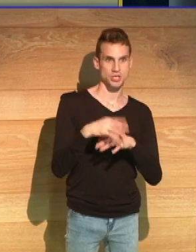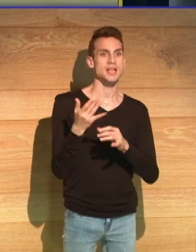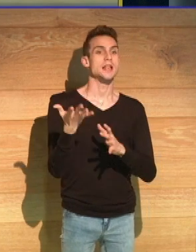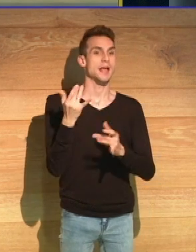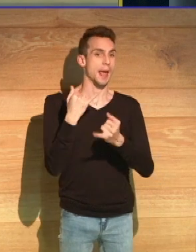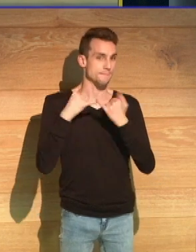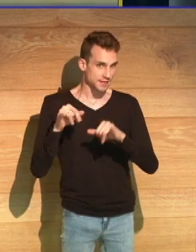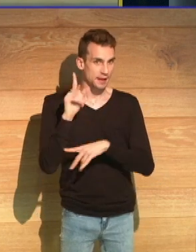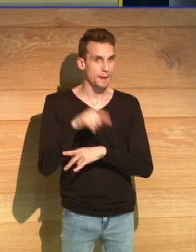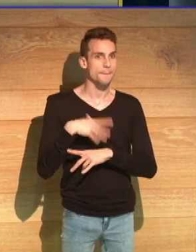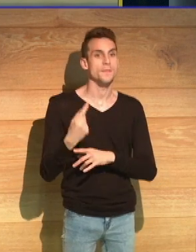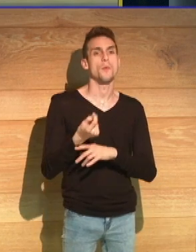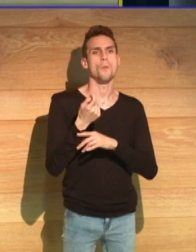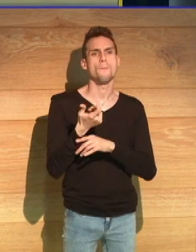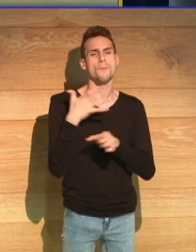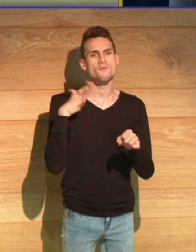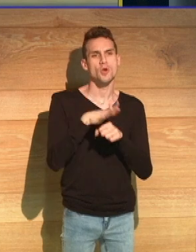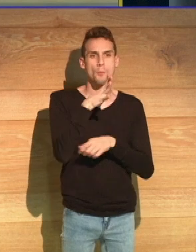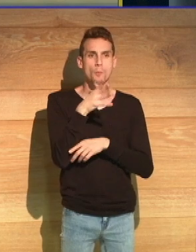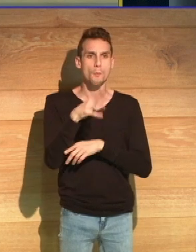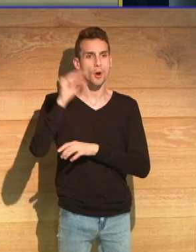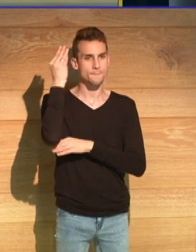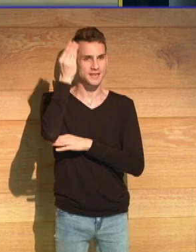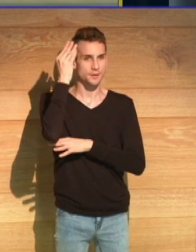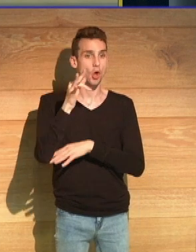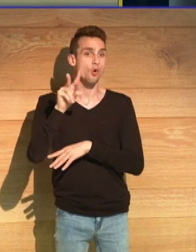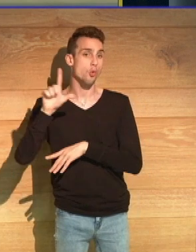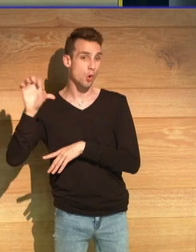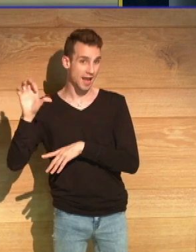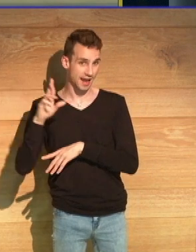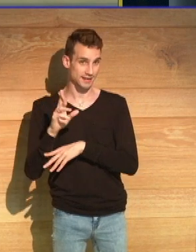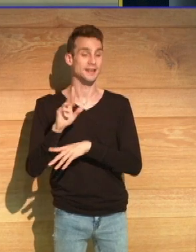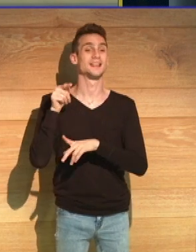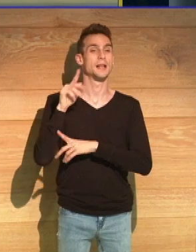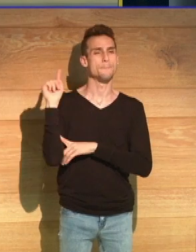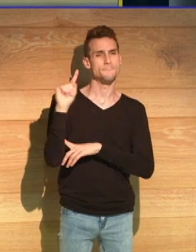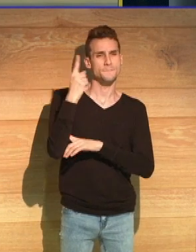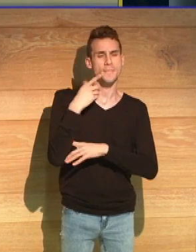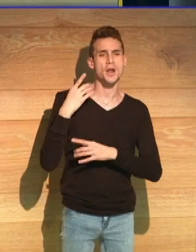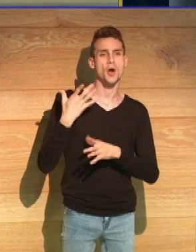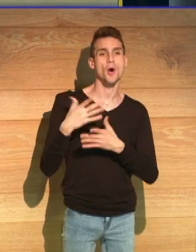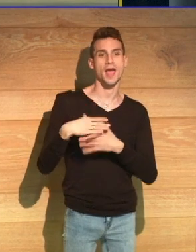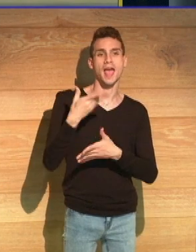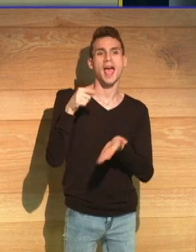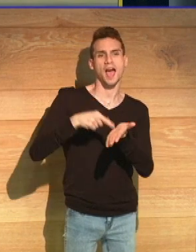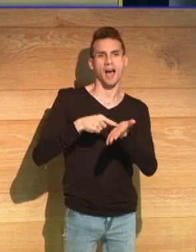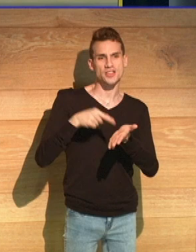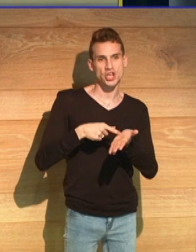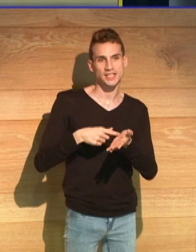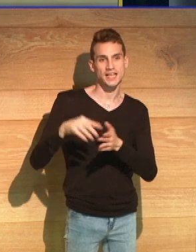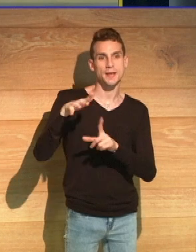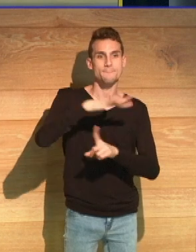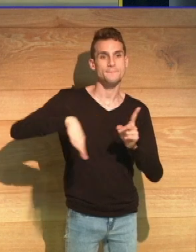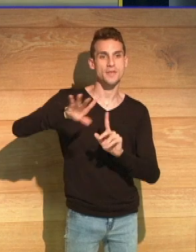en parte en algunos de los pensamientos de Bucky Fuller, que fue uno de los primeros activistas medioambientales.